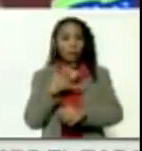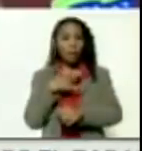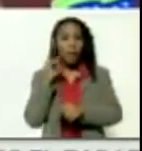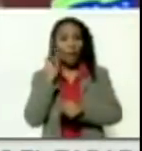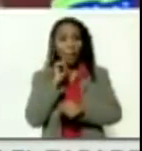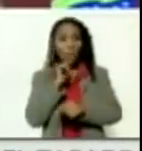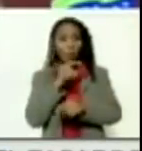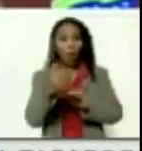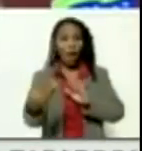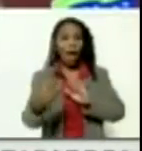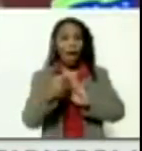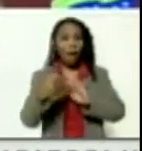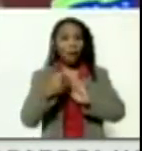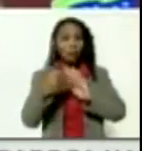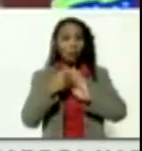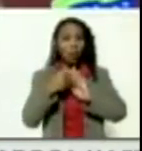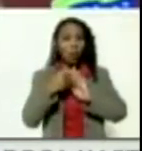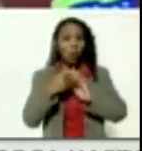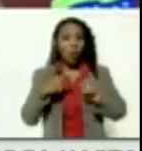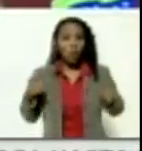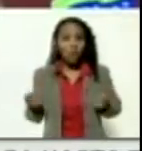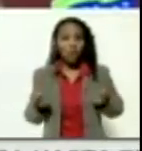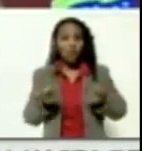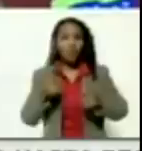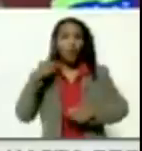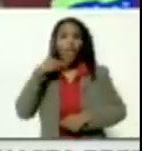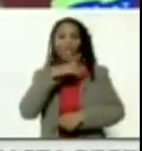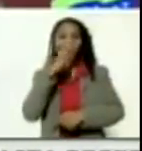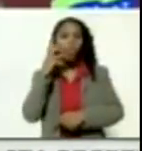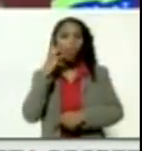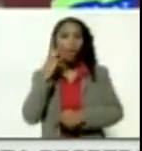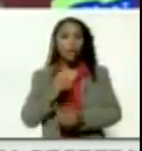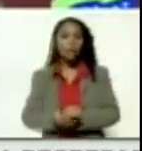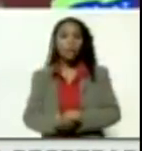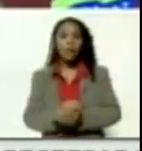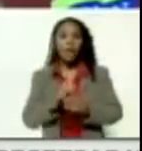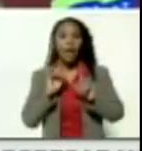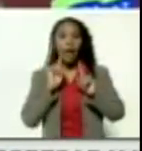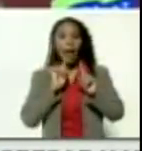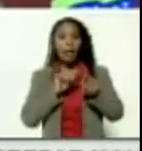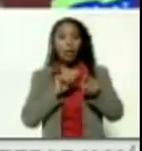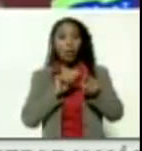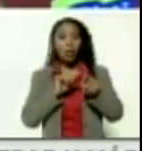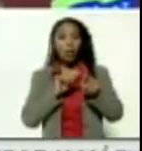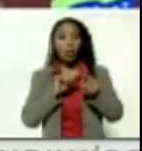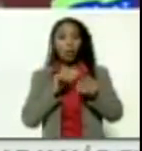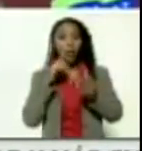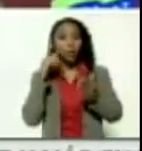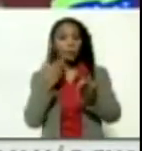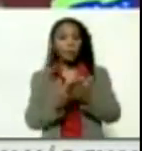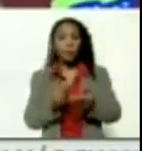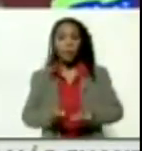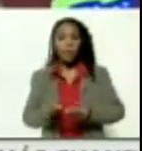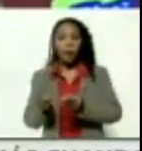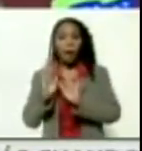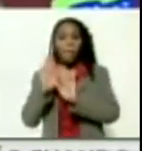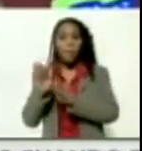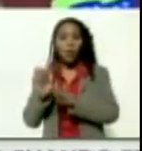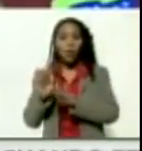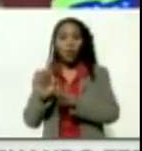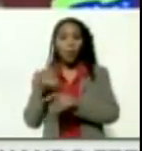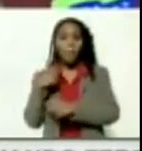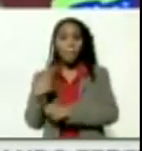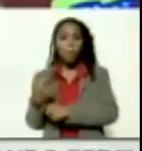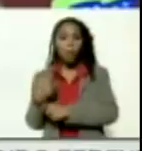una agresión auspiciada por Iván Duque, toda vez que éste les proporciona apoyo logístico